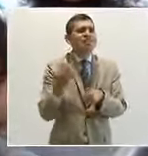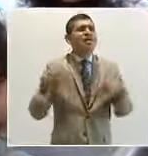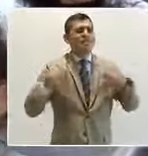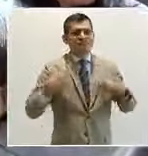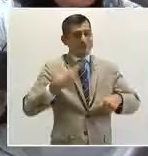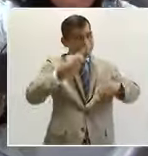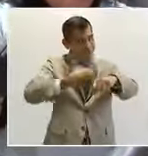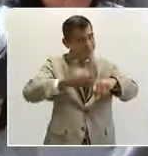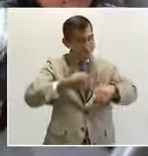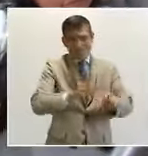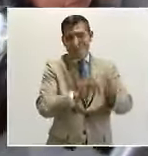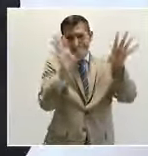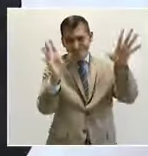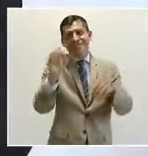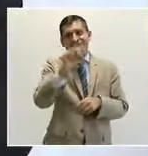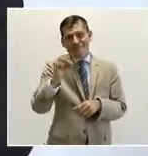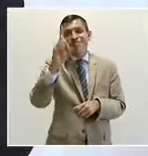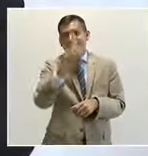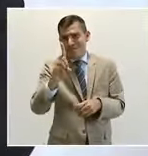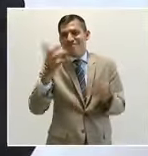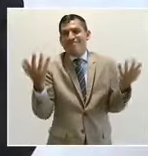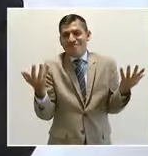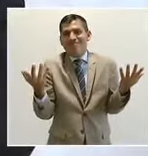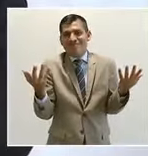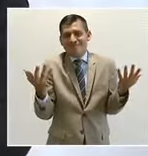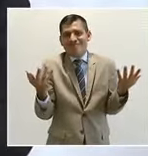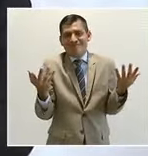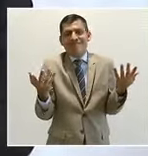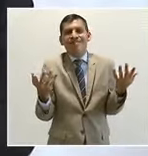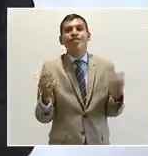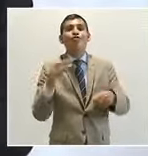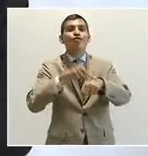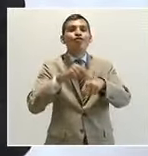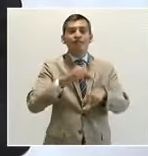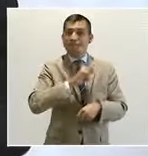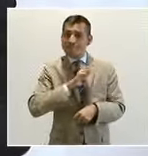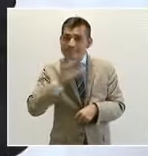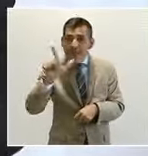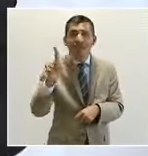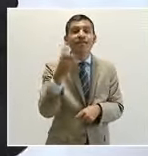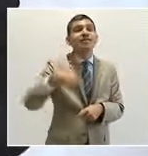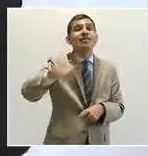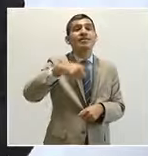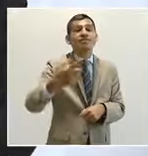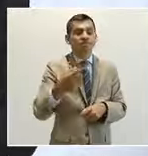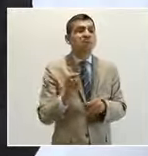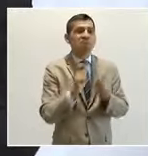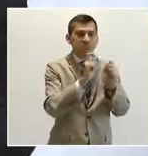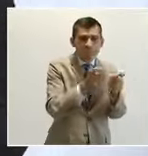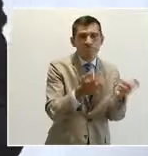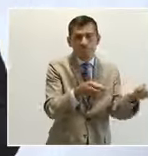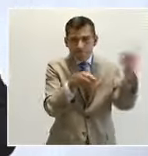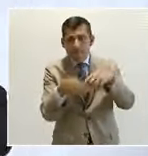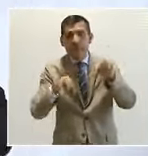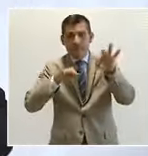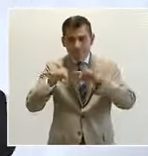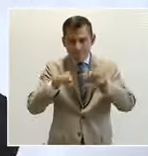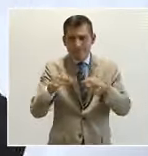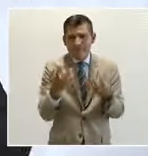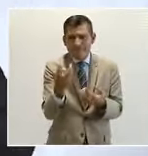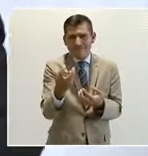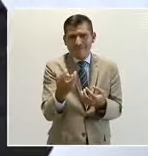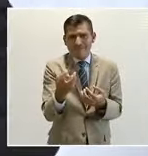y con especialistas que se están contratando pero no es fácil por eso les digo que